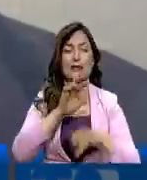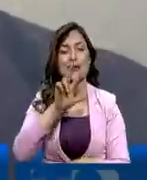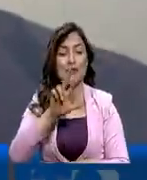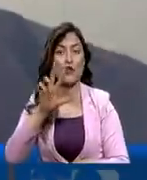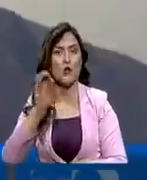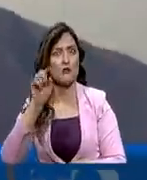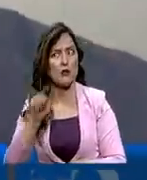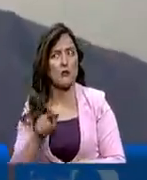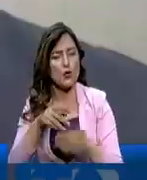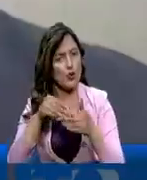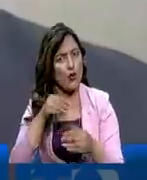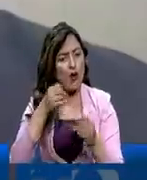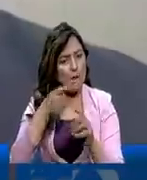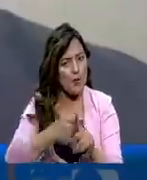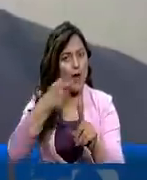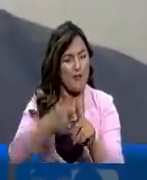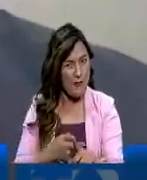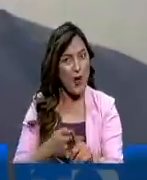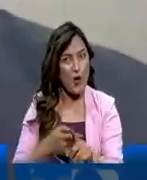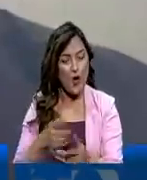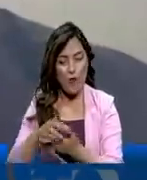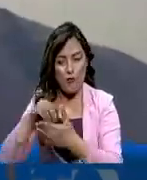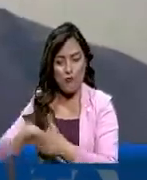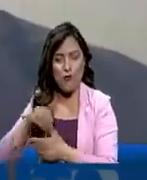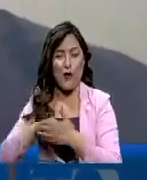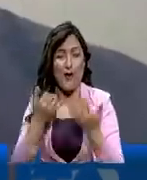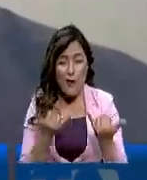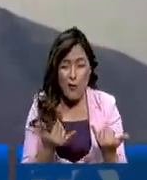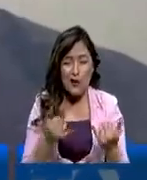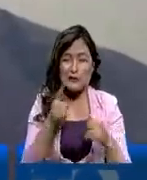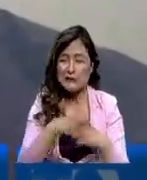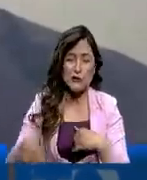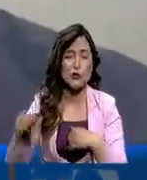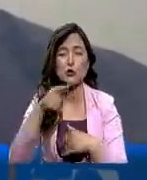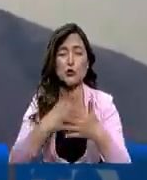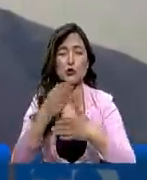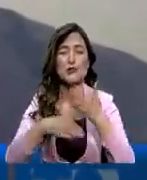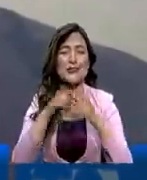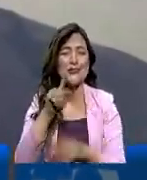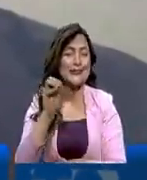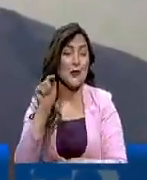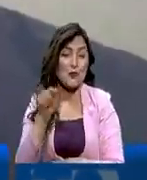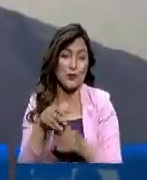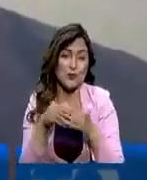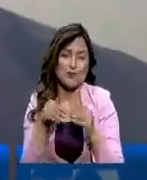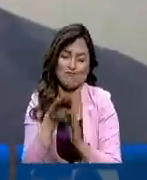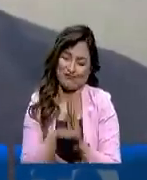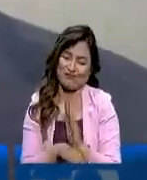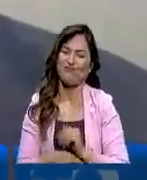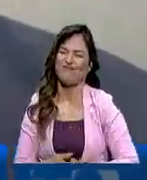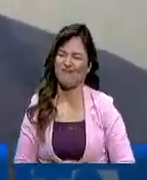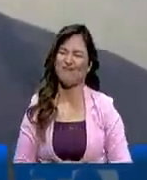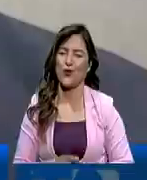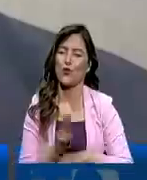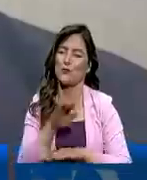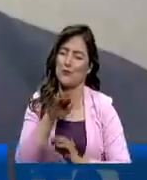este servicio, a la fecha estamos recaudando apenas $100,000. Entonces, esa es la referencia